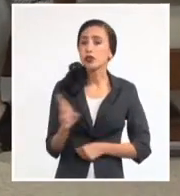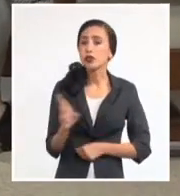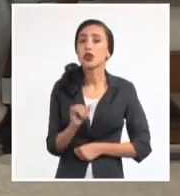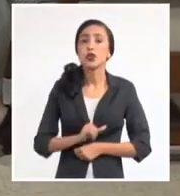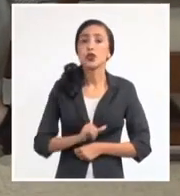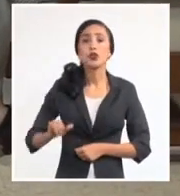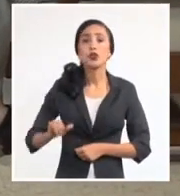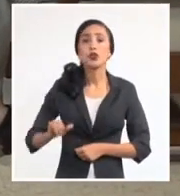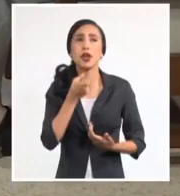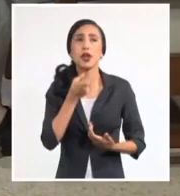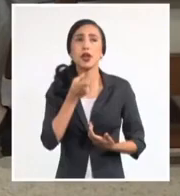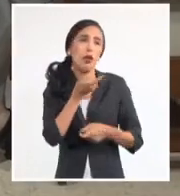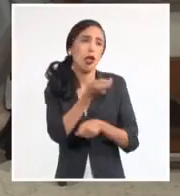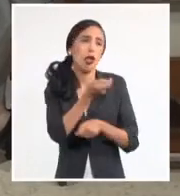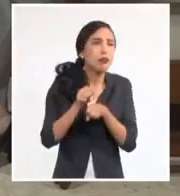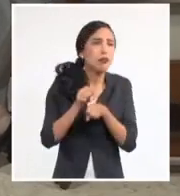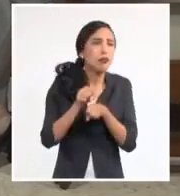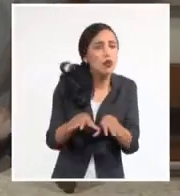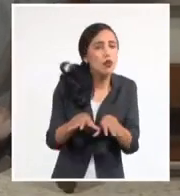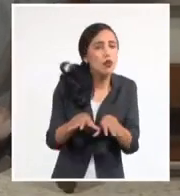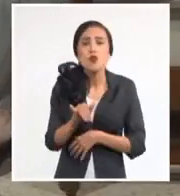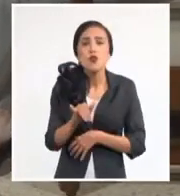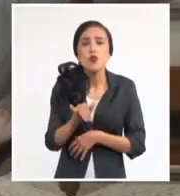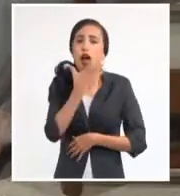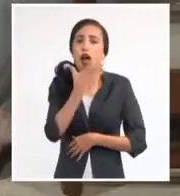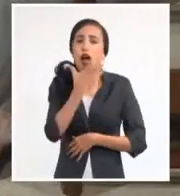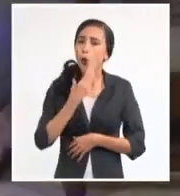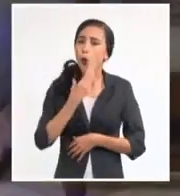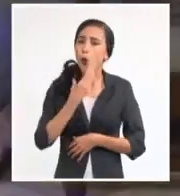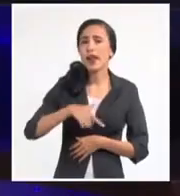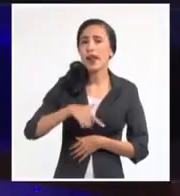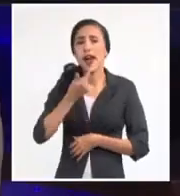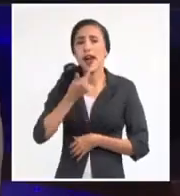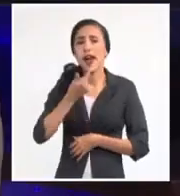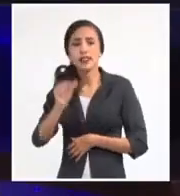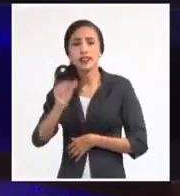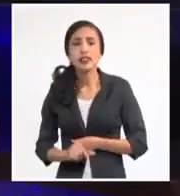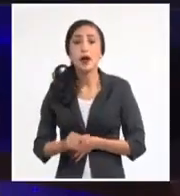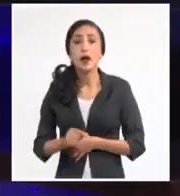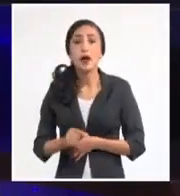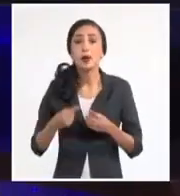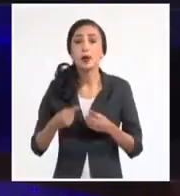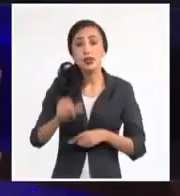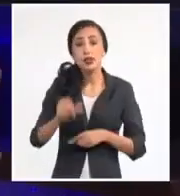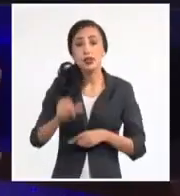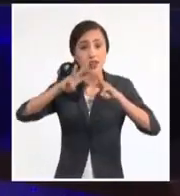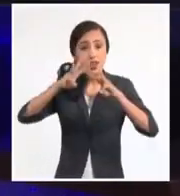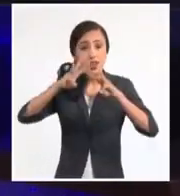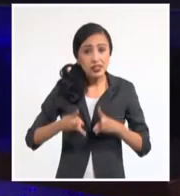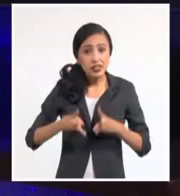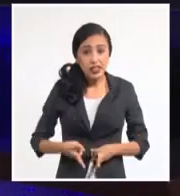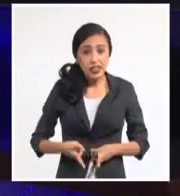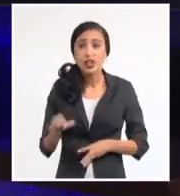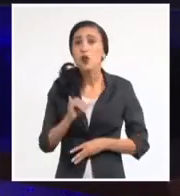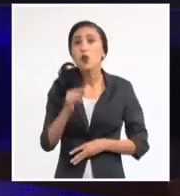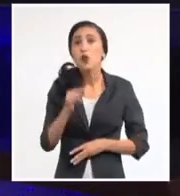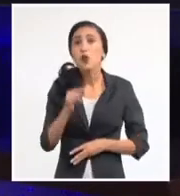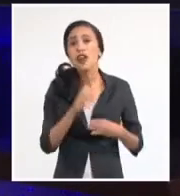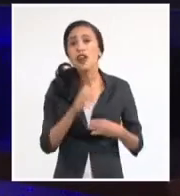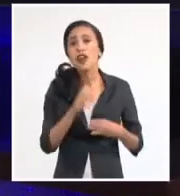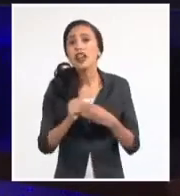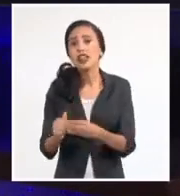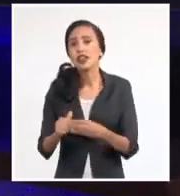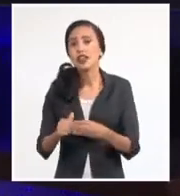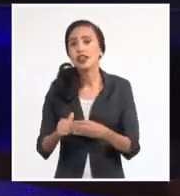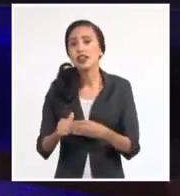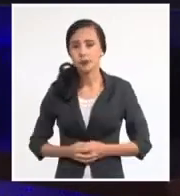más jóvenes, de los artistas, de personas que a través de las redes sociales pues se convierten en líderes de opinión.